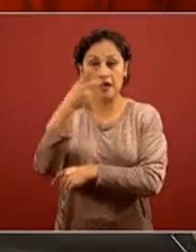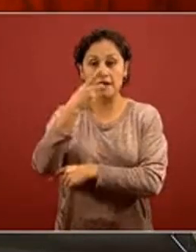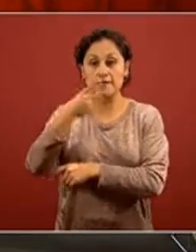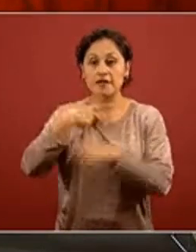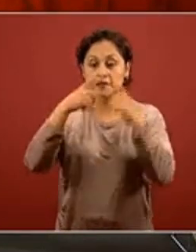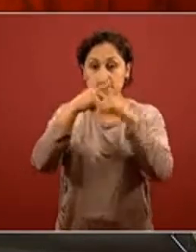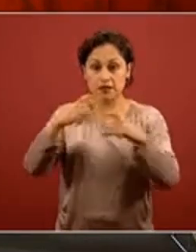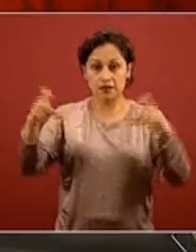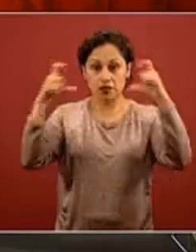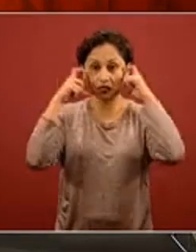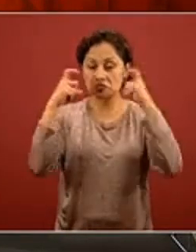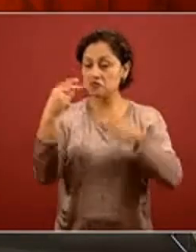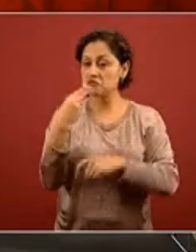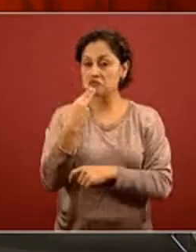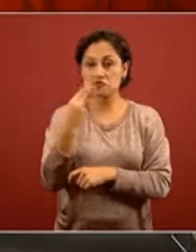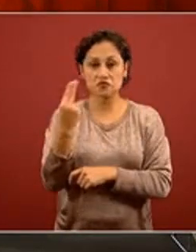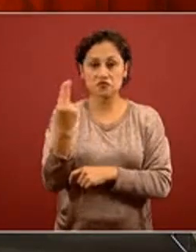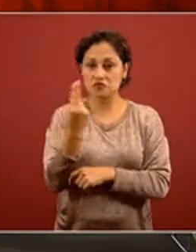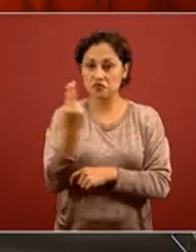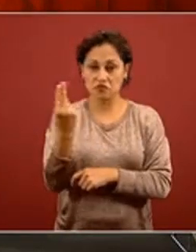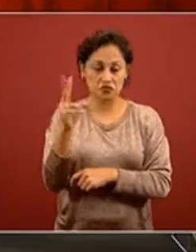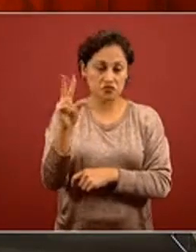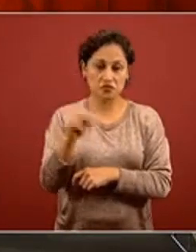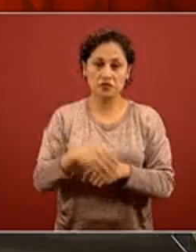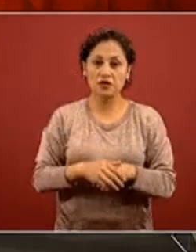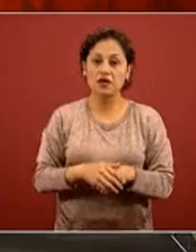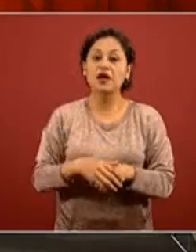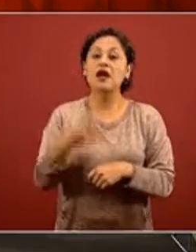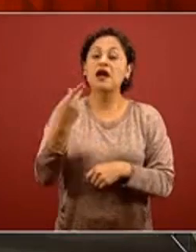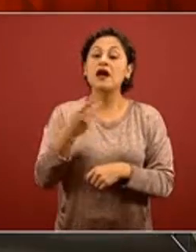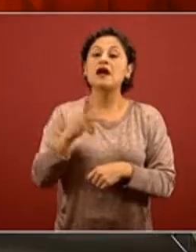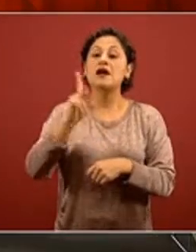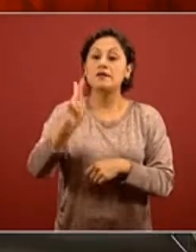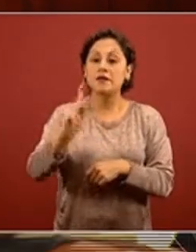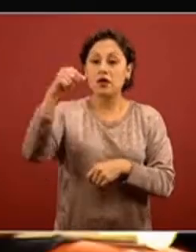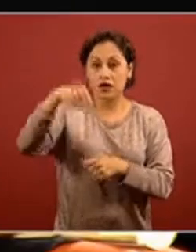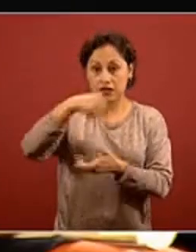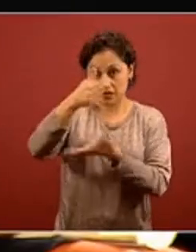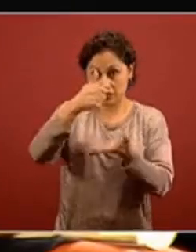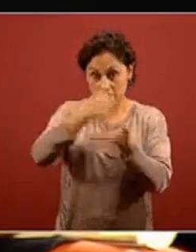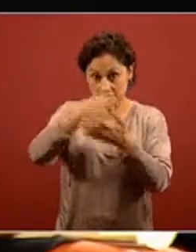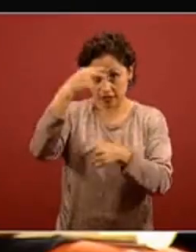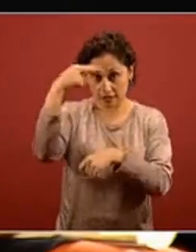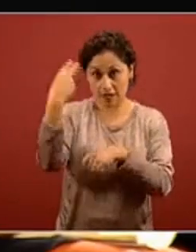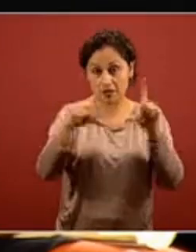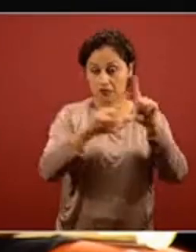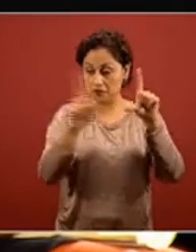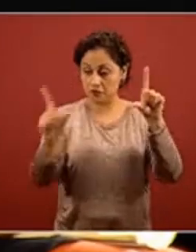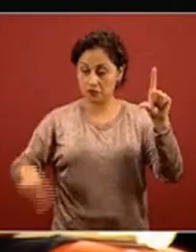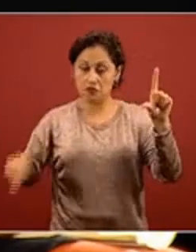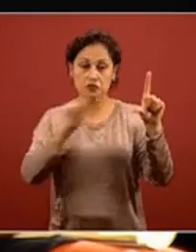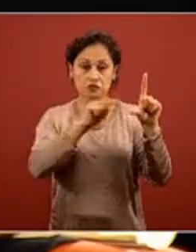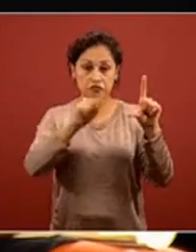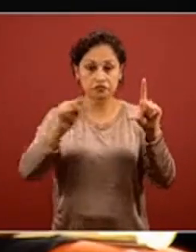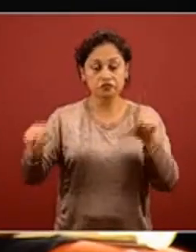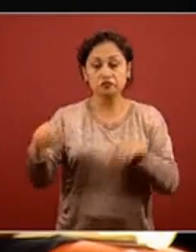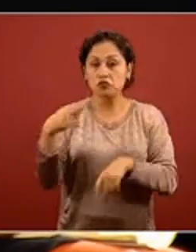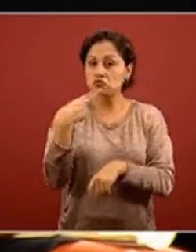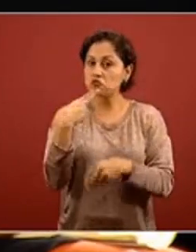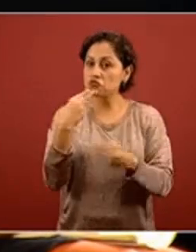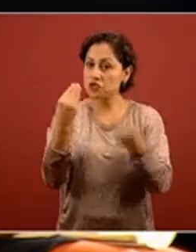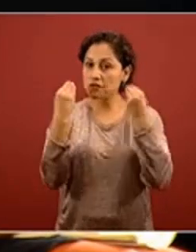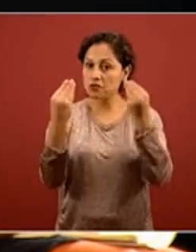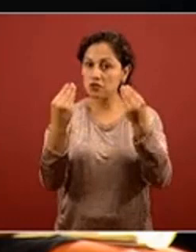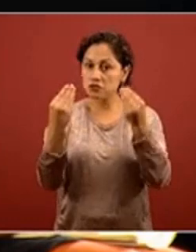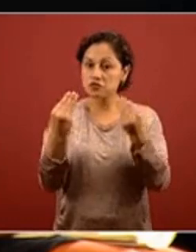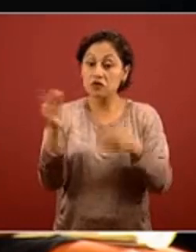Sin embargo, en la Ciudad de México y en varias partes del país se sigue viendo mucho su uso. ¿No sea necesario implementar alguna cultura